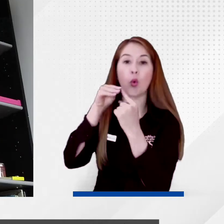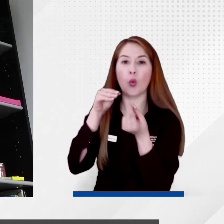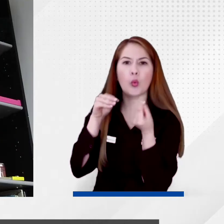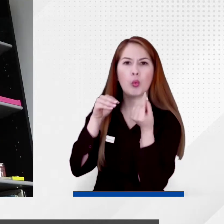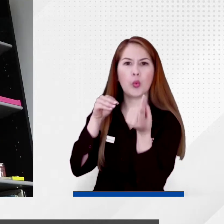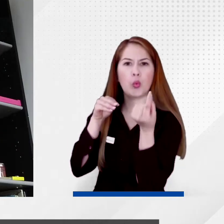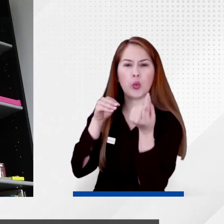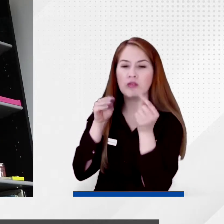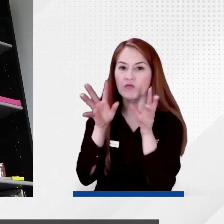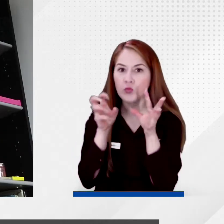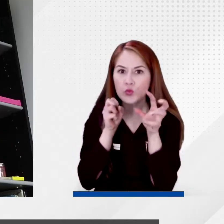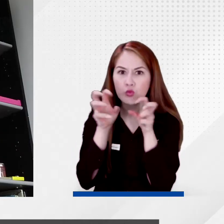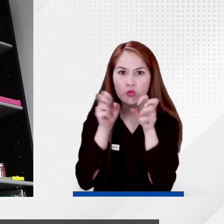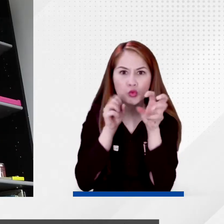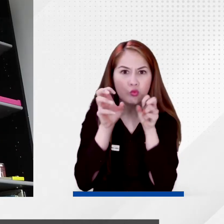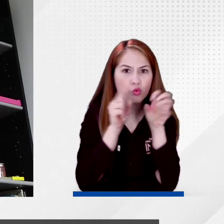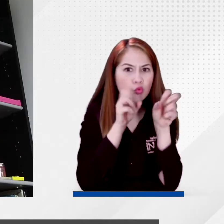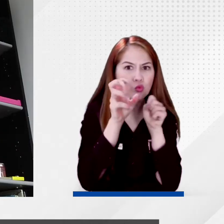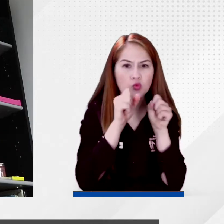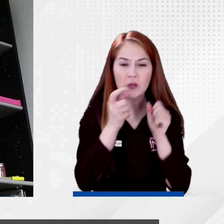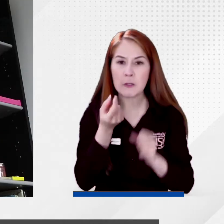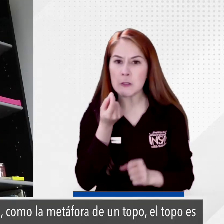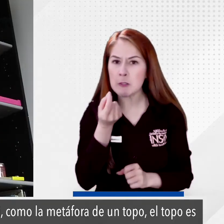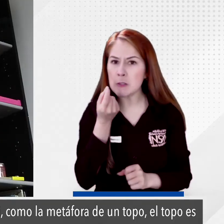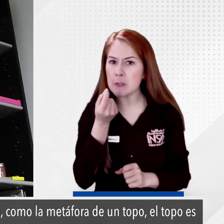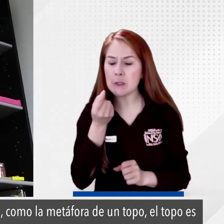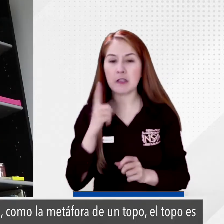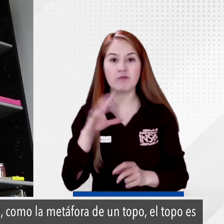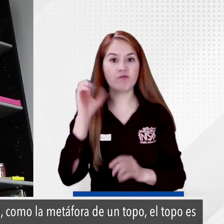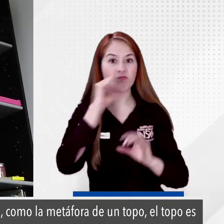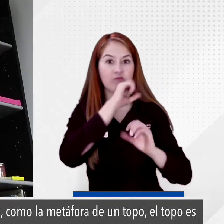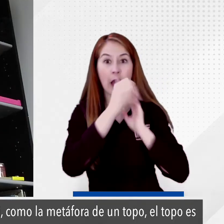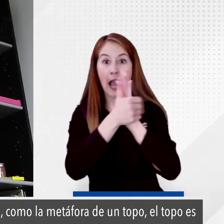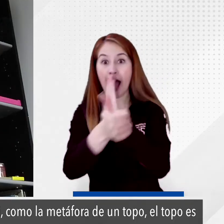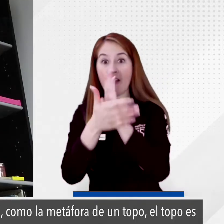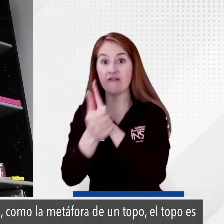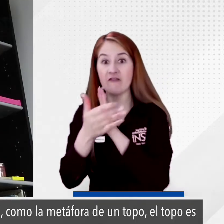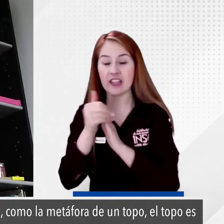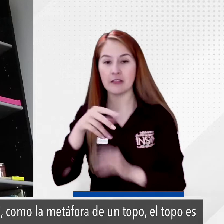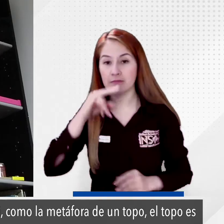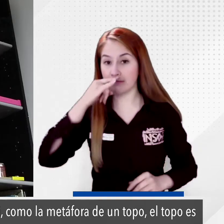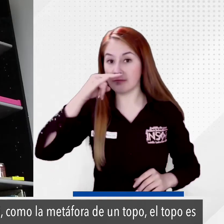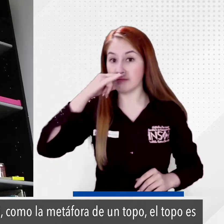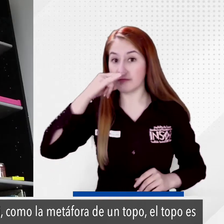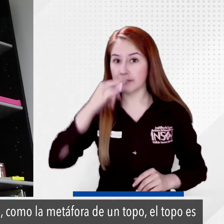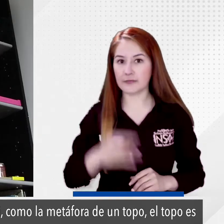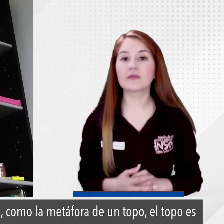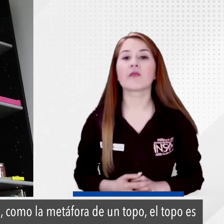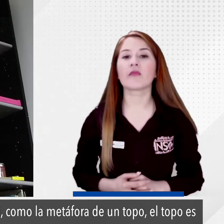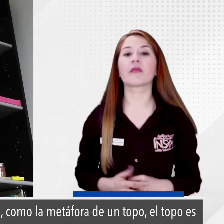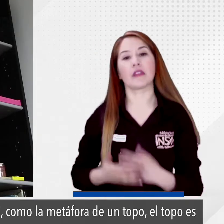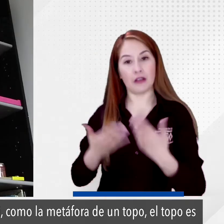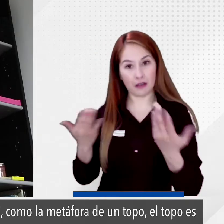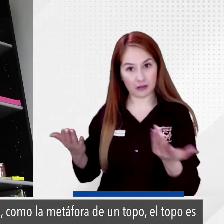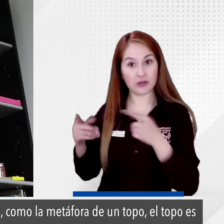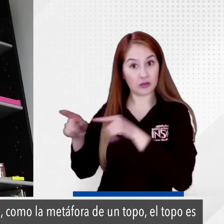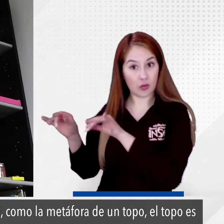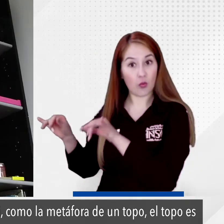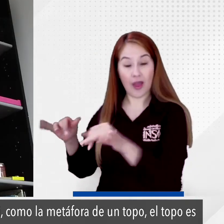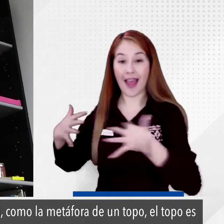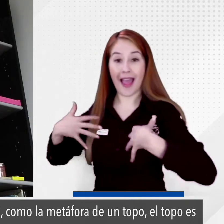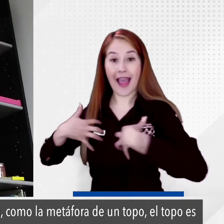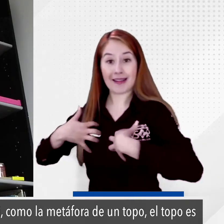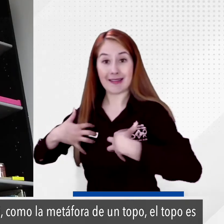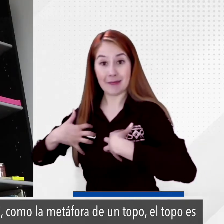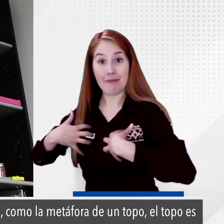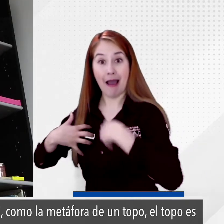tienen empoderados sus sentidos de otra forma. Entonces acá los personajes los ponemos como si, como la